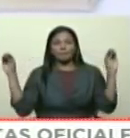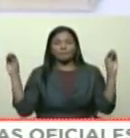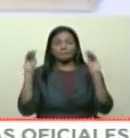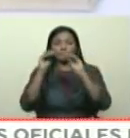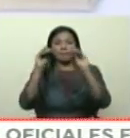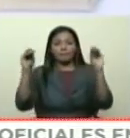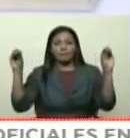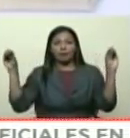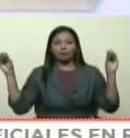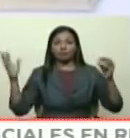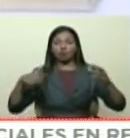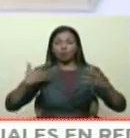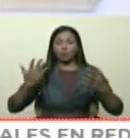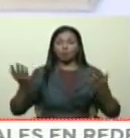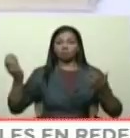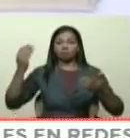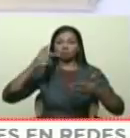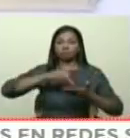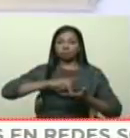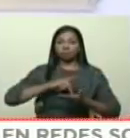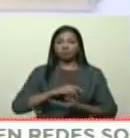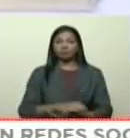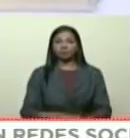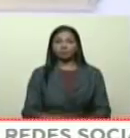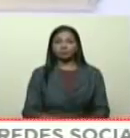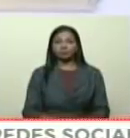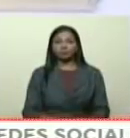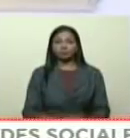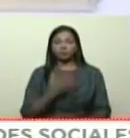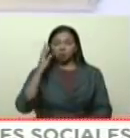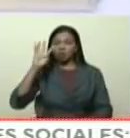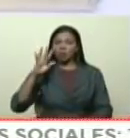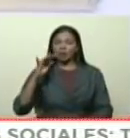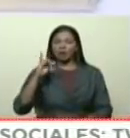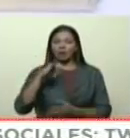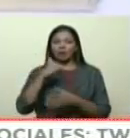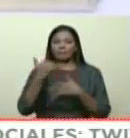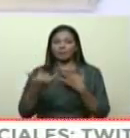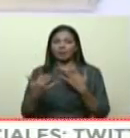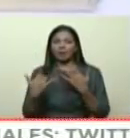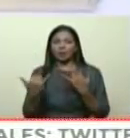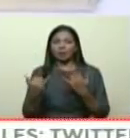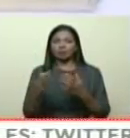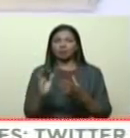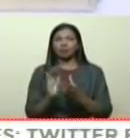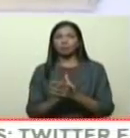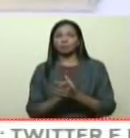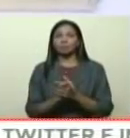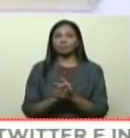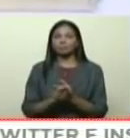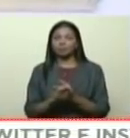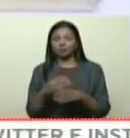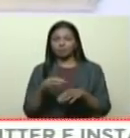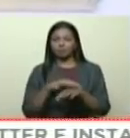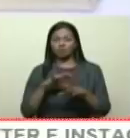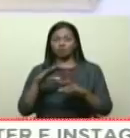todos, todos. Yo quiero ver el plan, ¿no? Compañero Ernesto, compañero